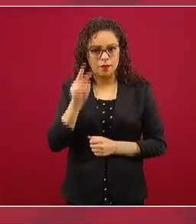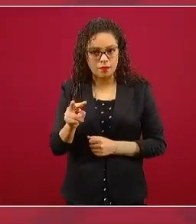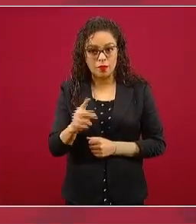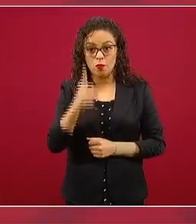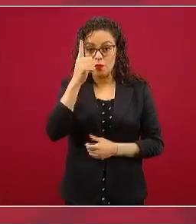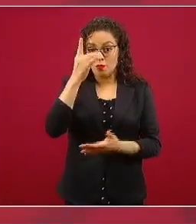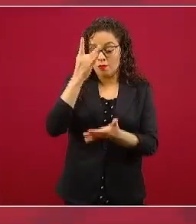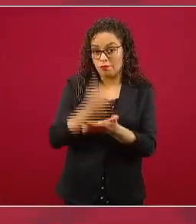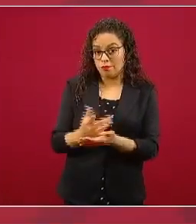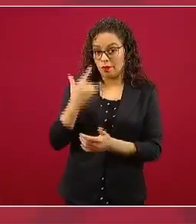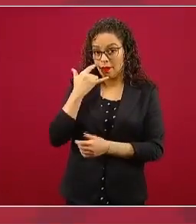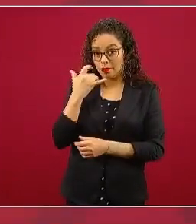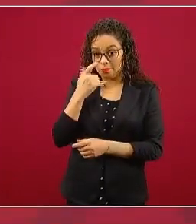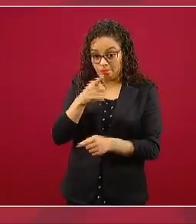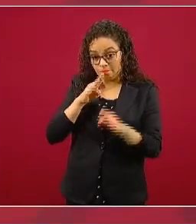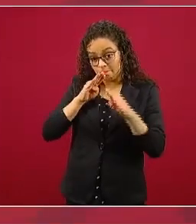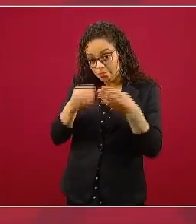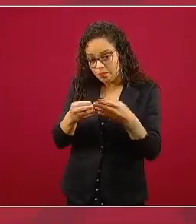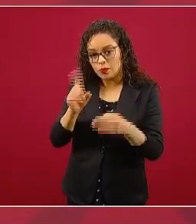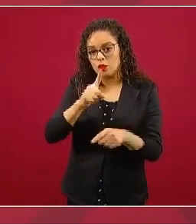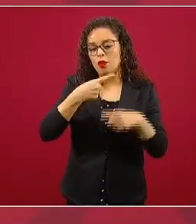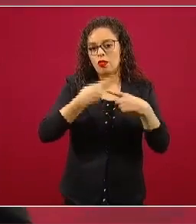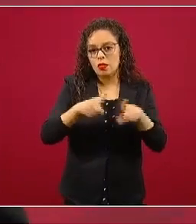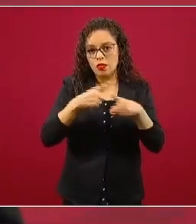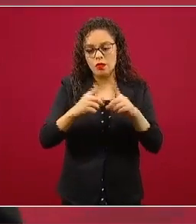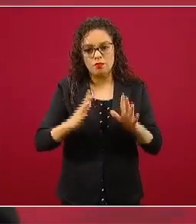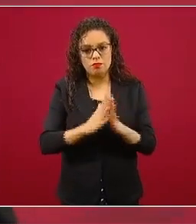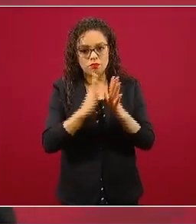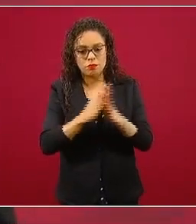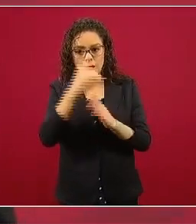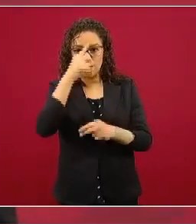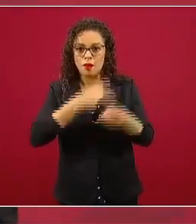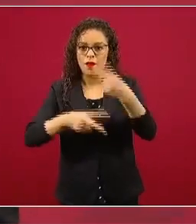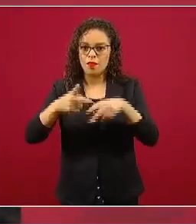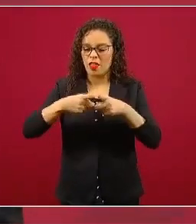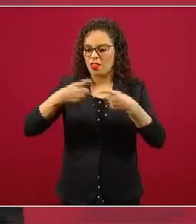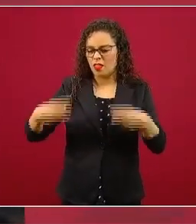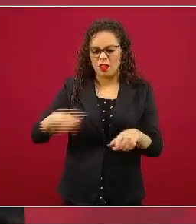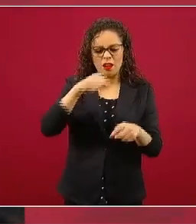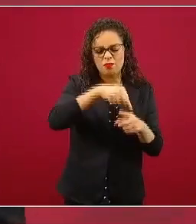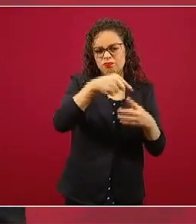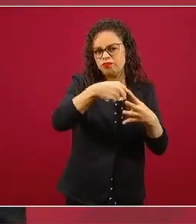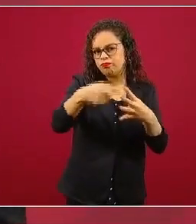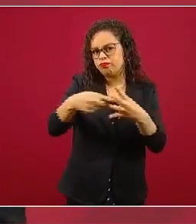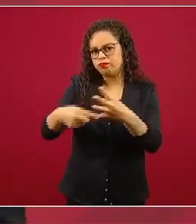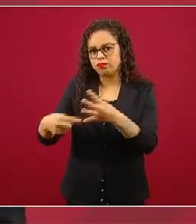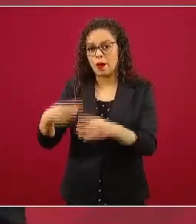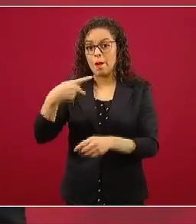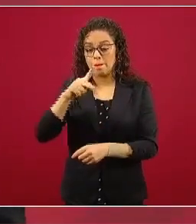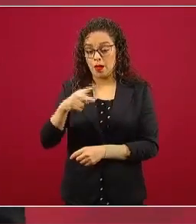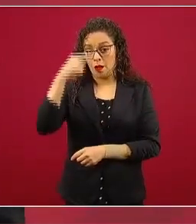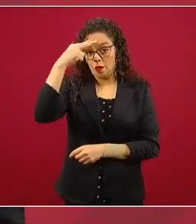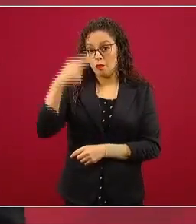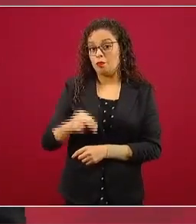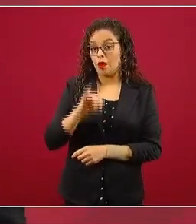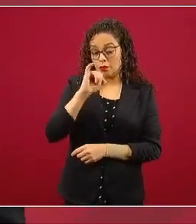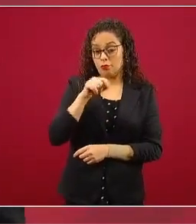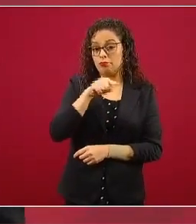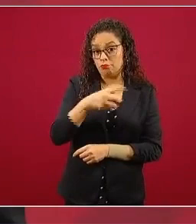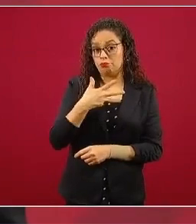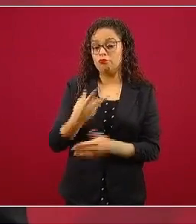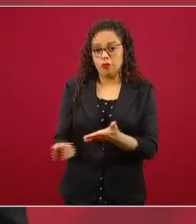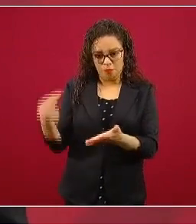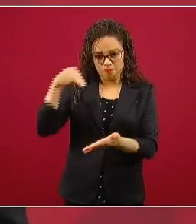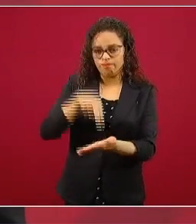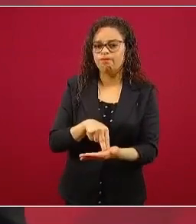expectativa, sino se está participando en diferentes tipos de desarrollos. Pero México está presente y está en tiempo y forma, siguiendo el espíritu